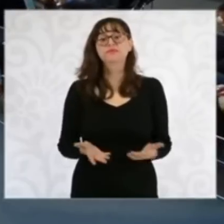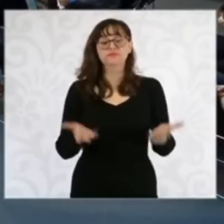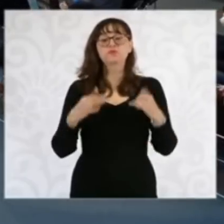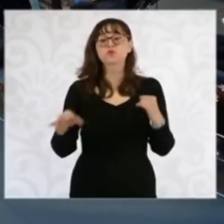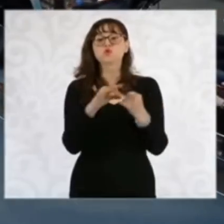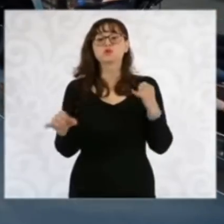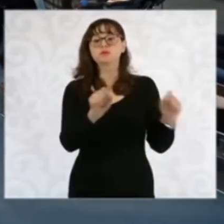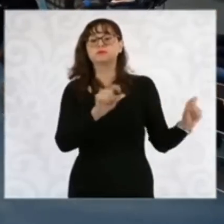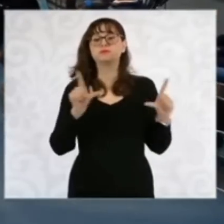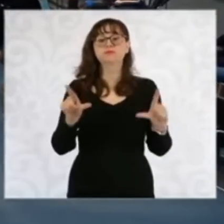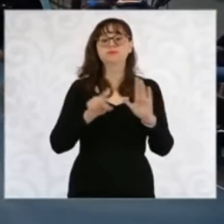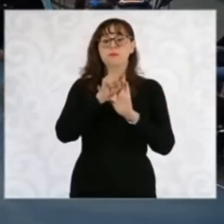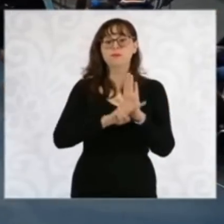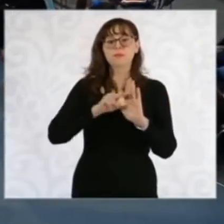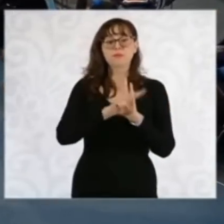cerrar